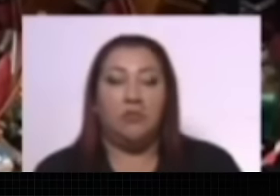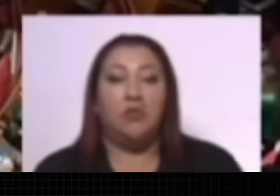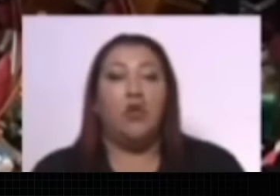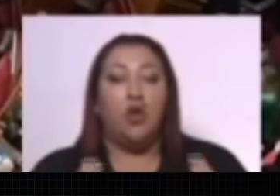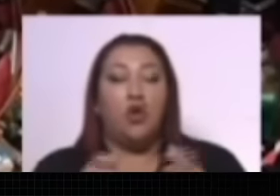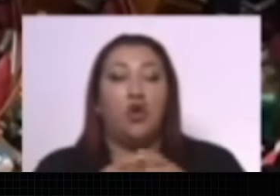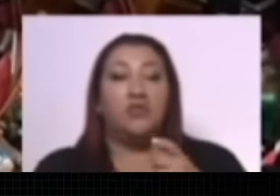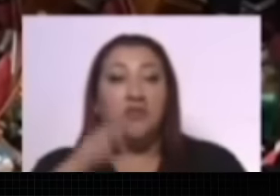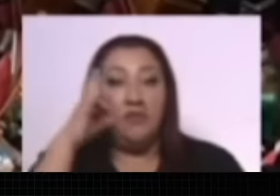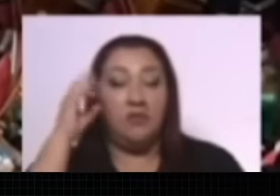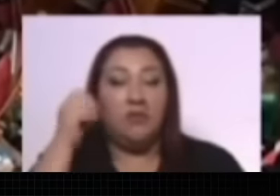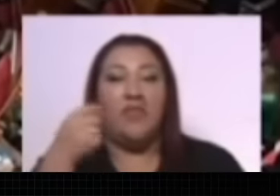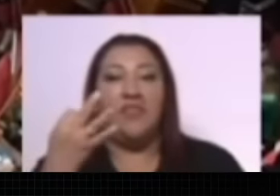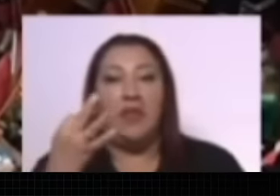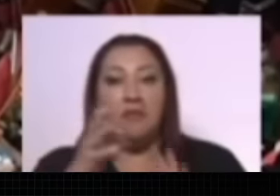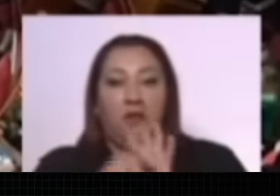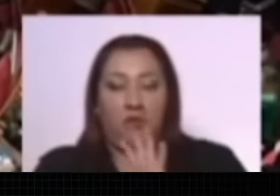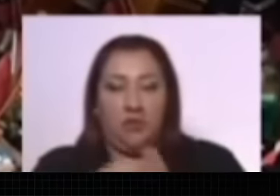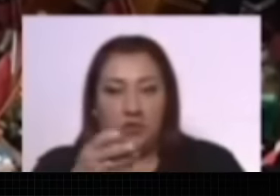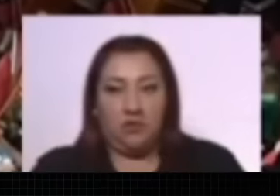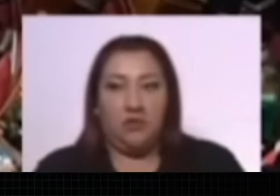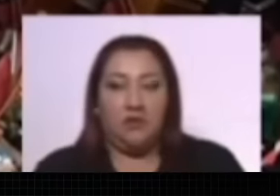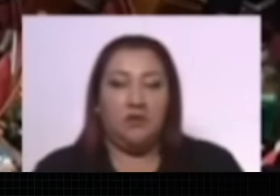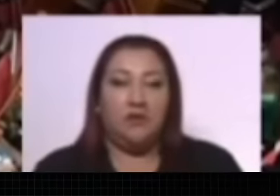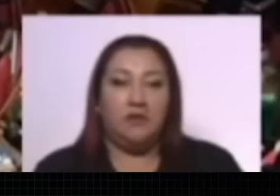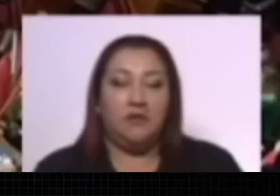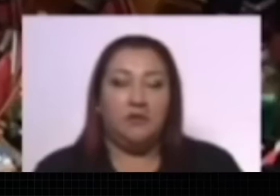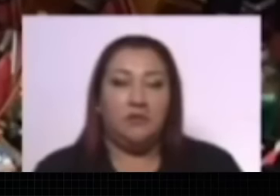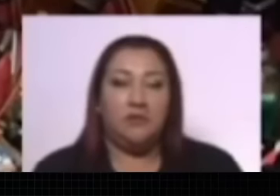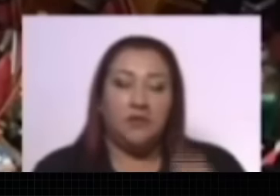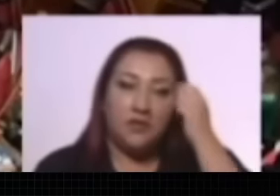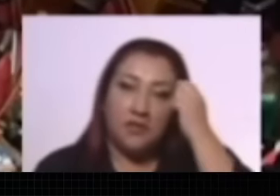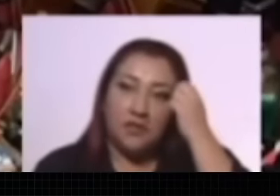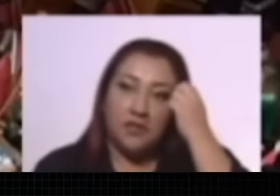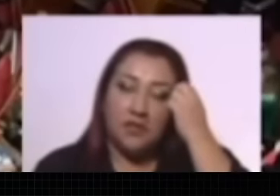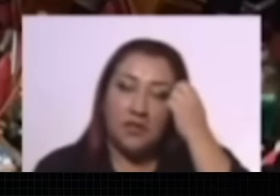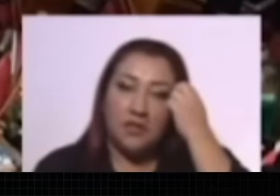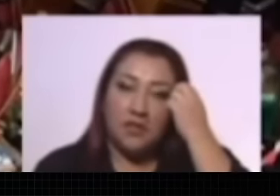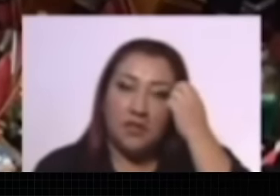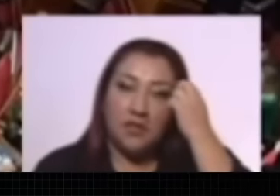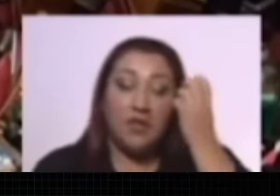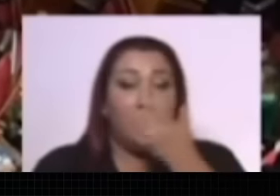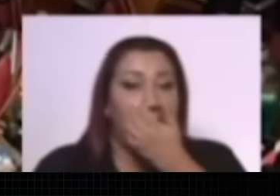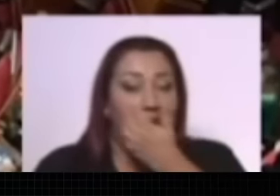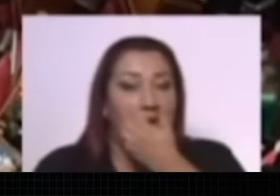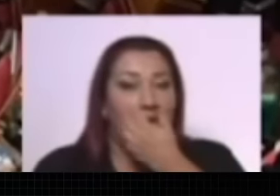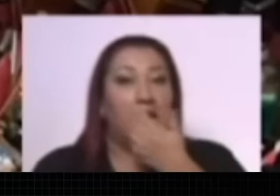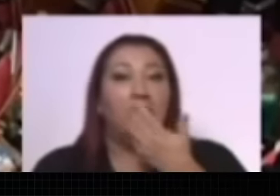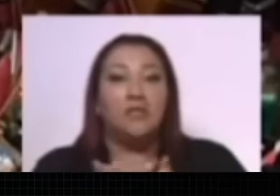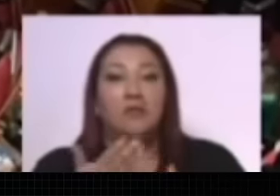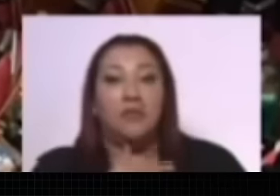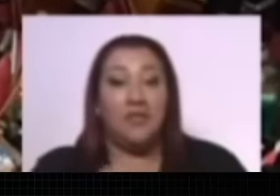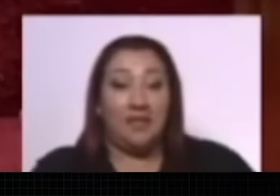Fuerza Popular le va a dar 3 minutos, adelante. Bueno, gracias, presidente. Creo que en temas como esto